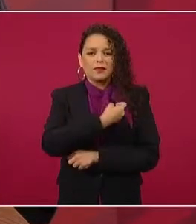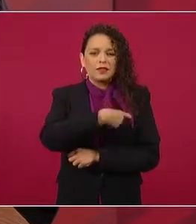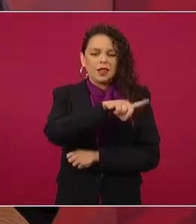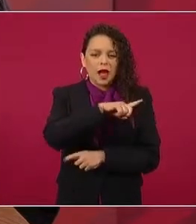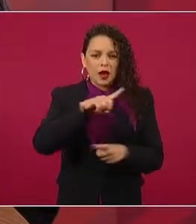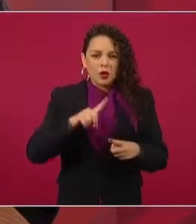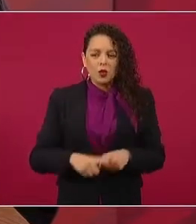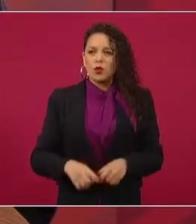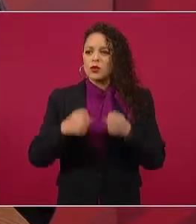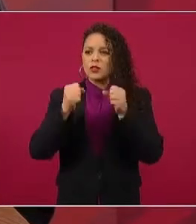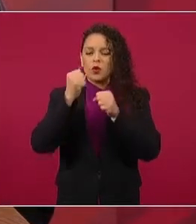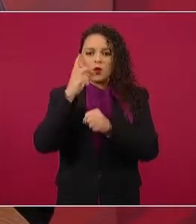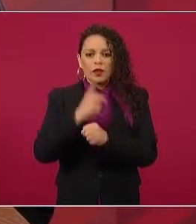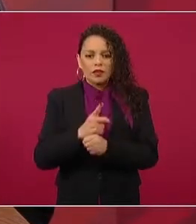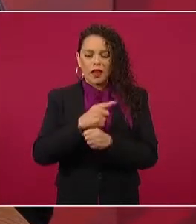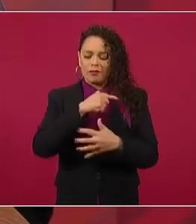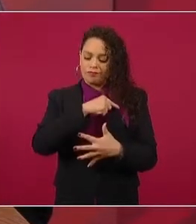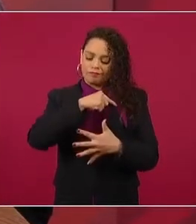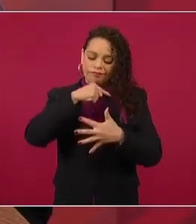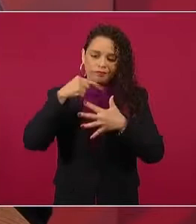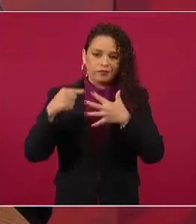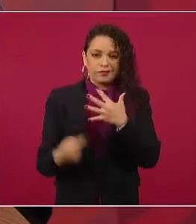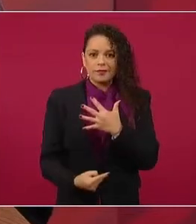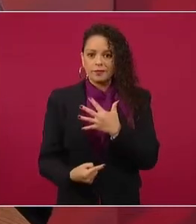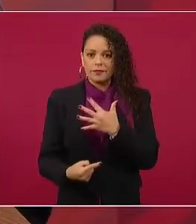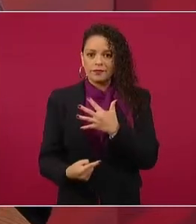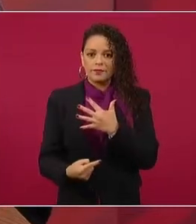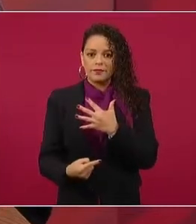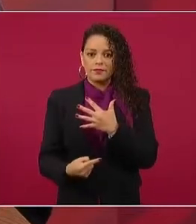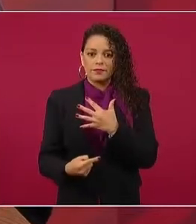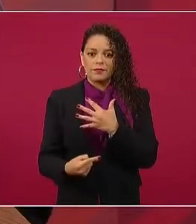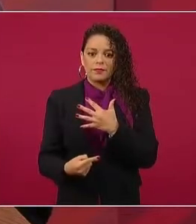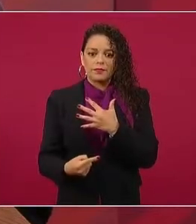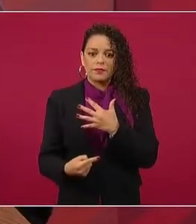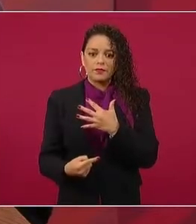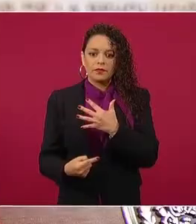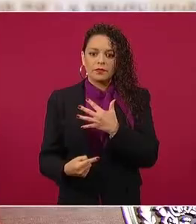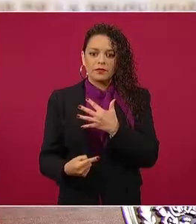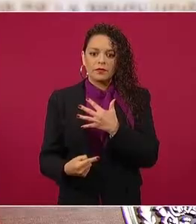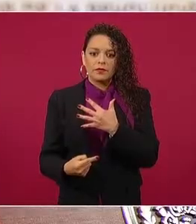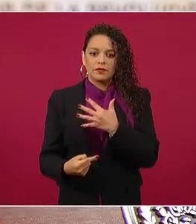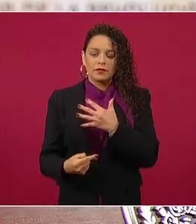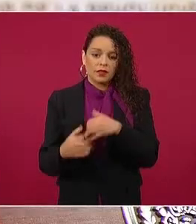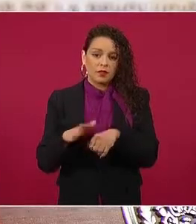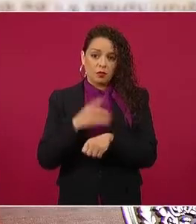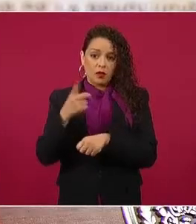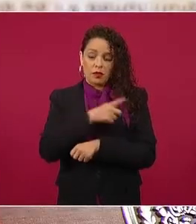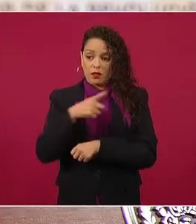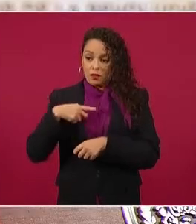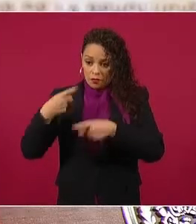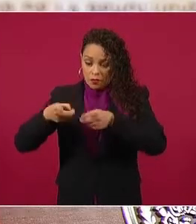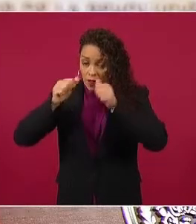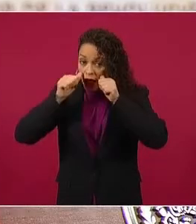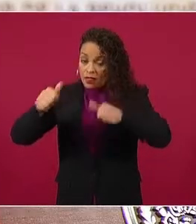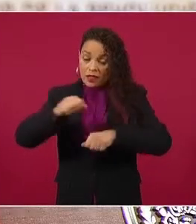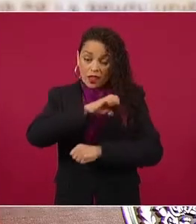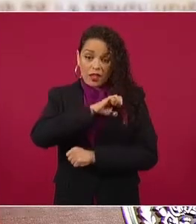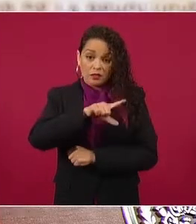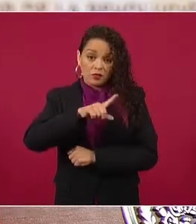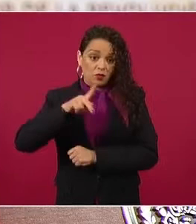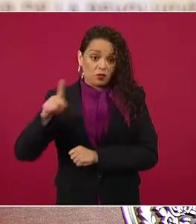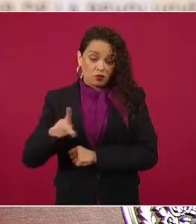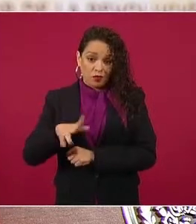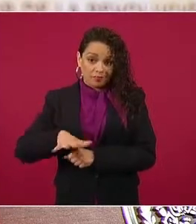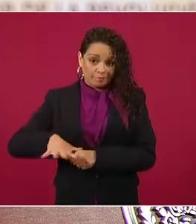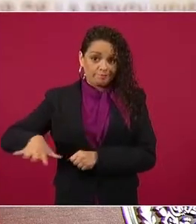seguridad, porque ahí se está actuando también de manera especial en los pueblos